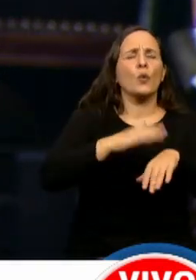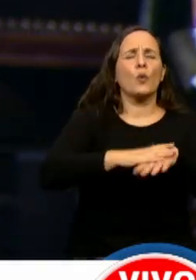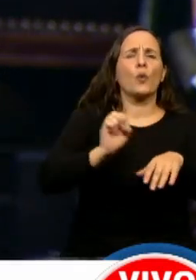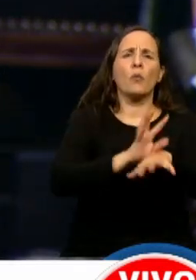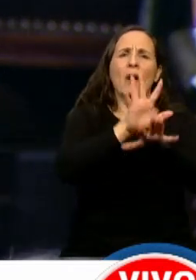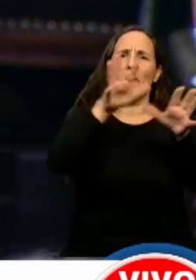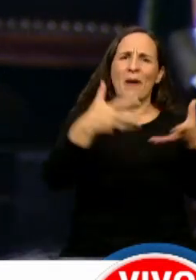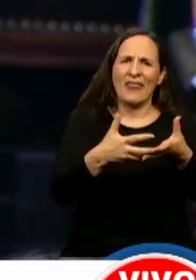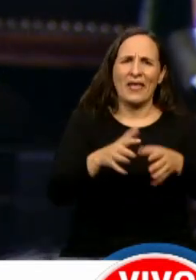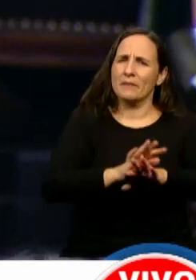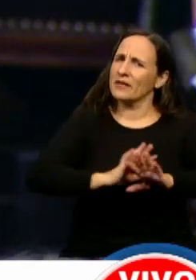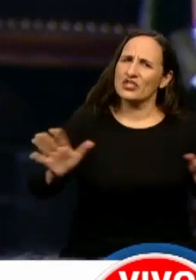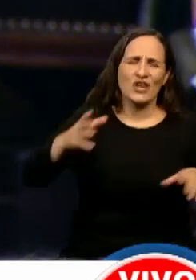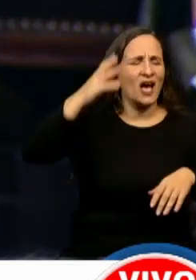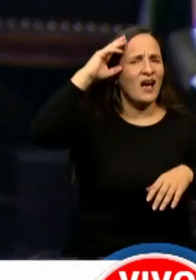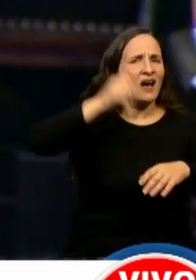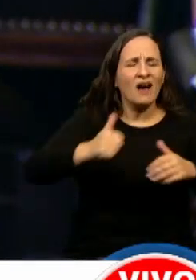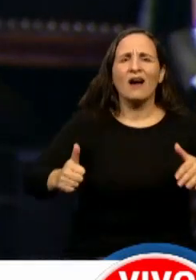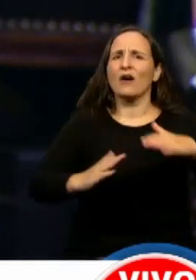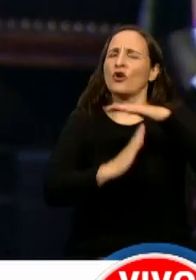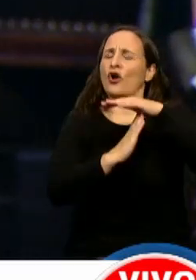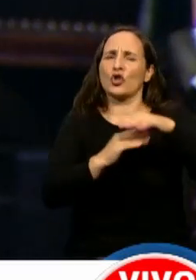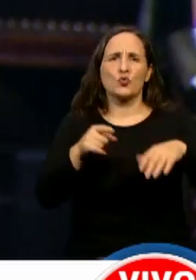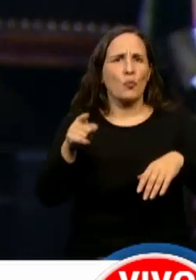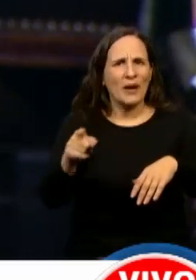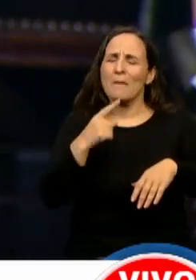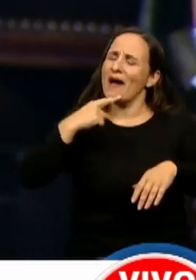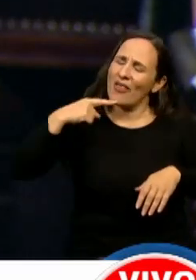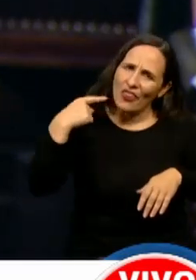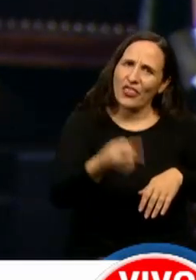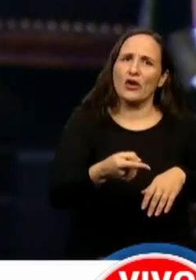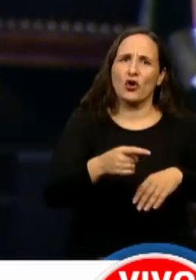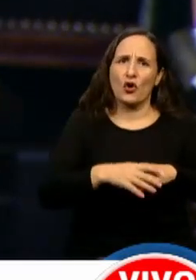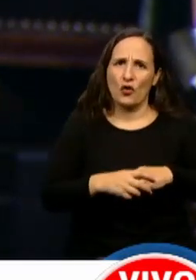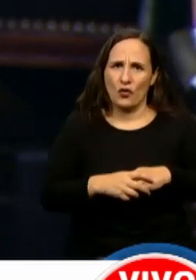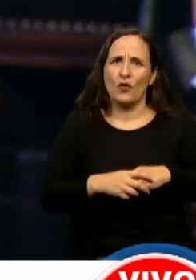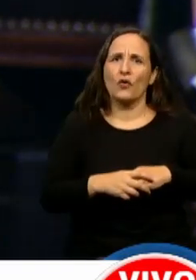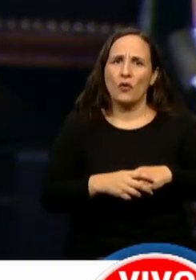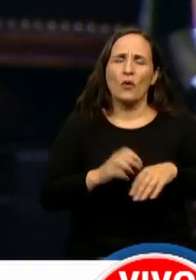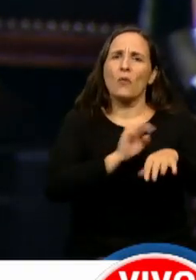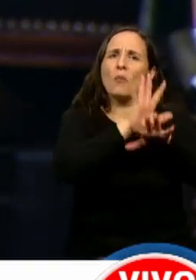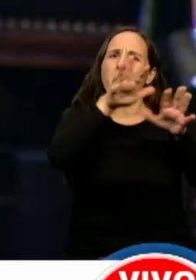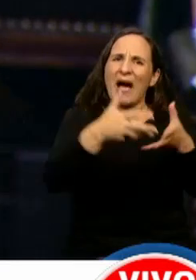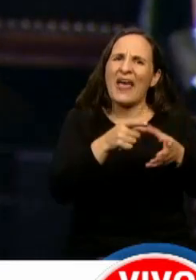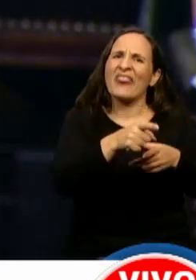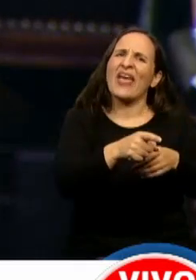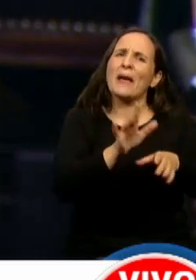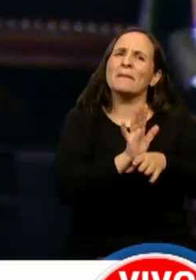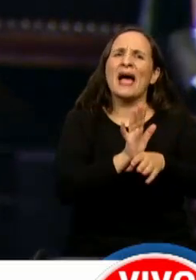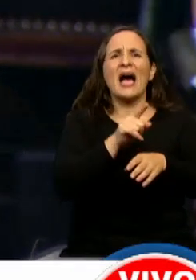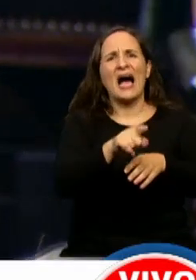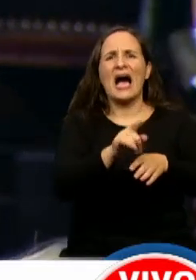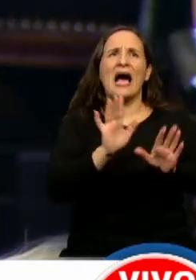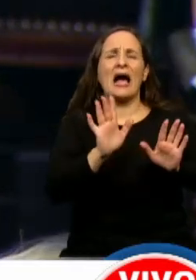pandemia. Ya la Corte Suprema de Justicia de la Nación ha dicho que la pandemia no puede transformarse